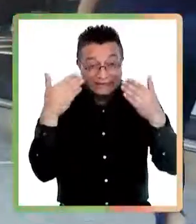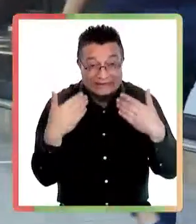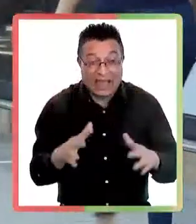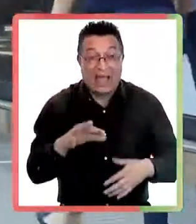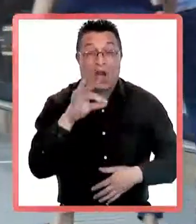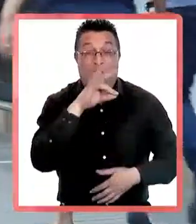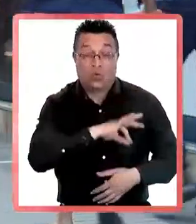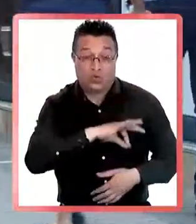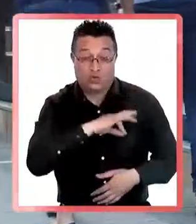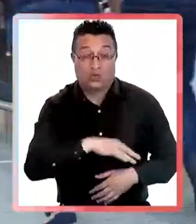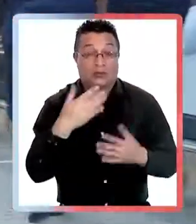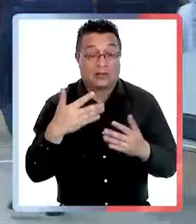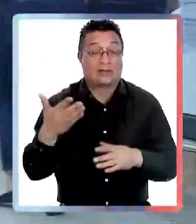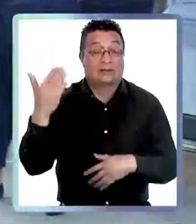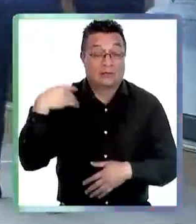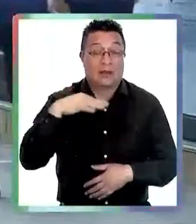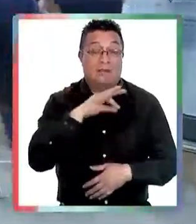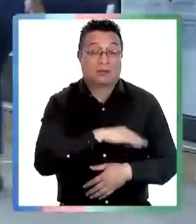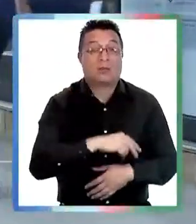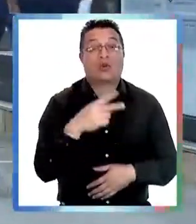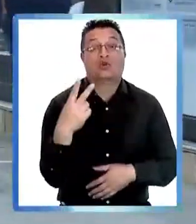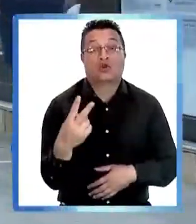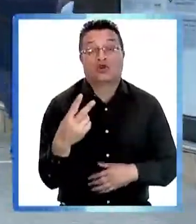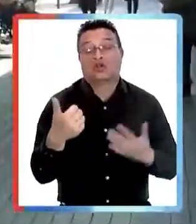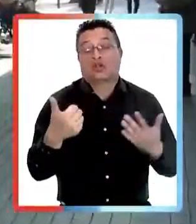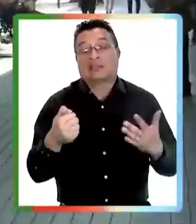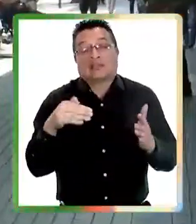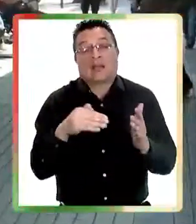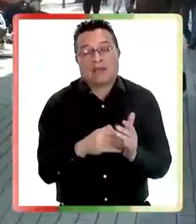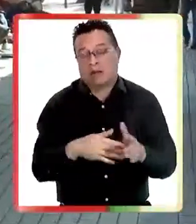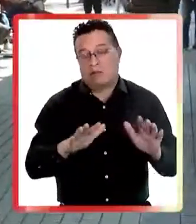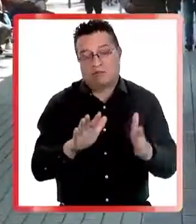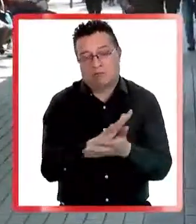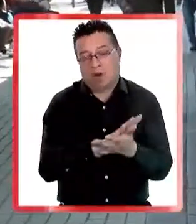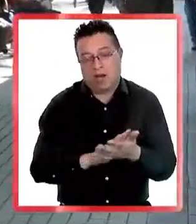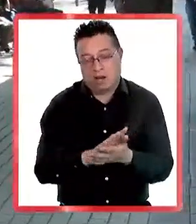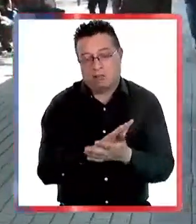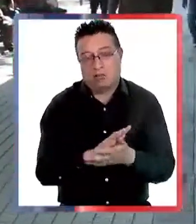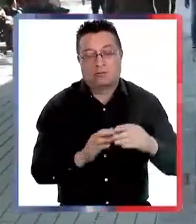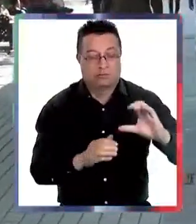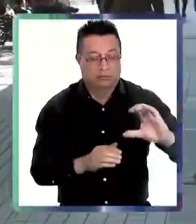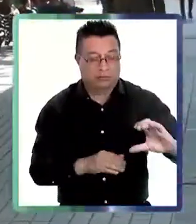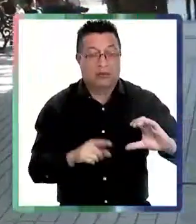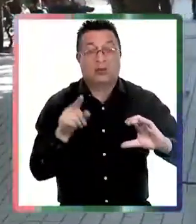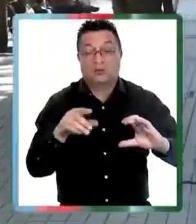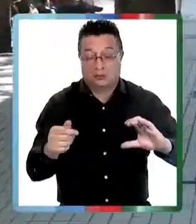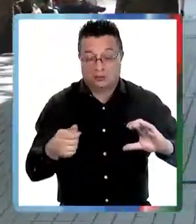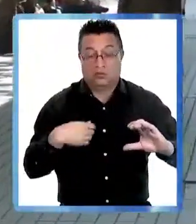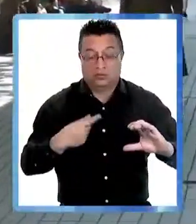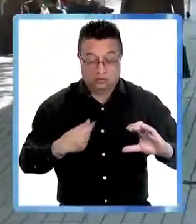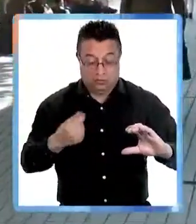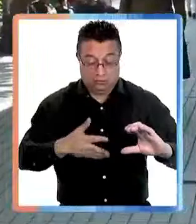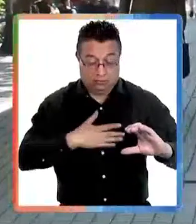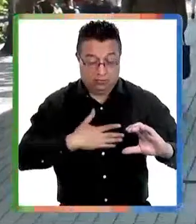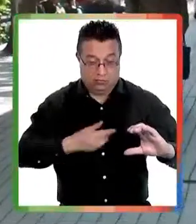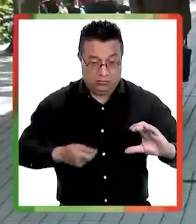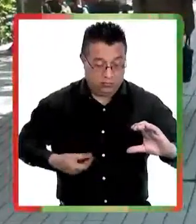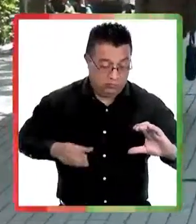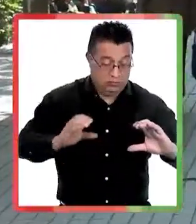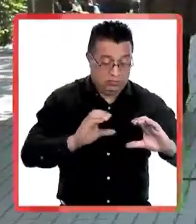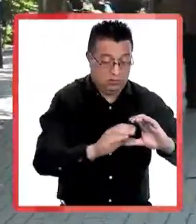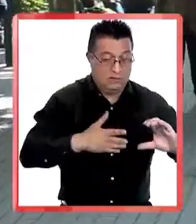que ya se jubiló, supongamos, con una pensión de 260.000 pesos. Y tiene una pensión